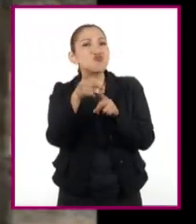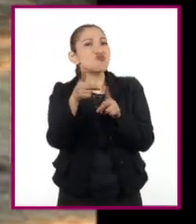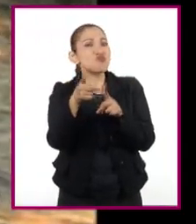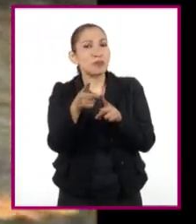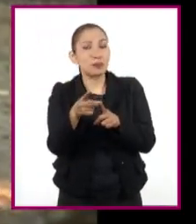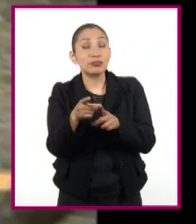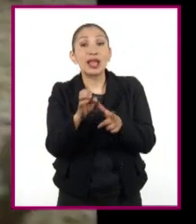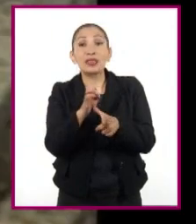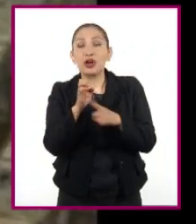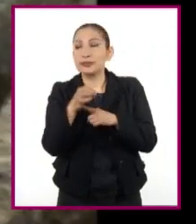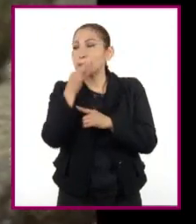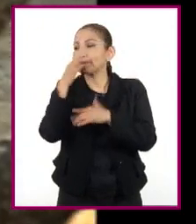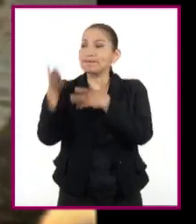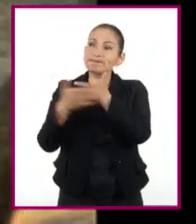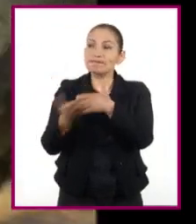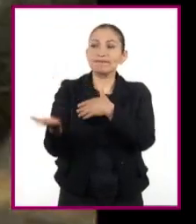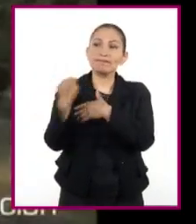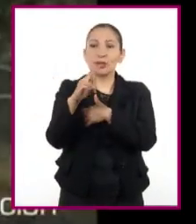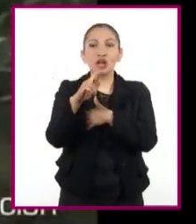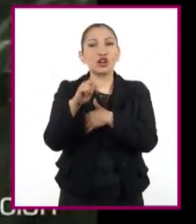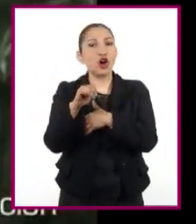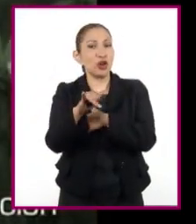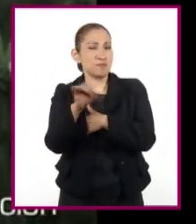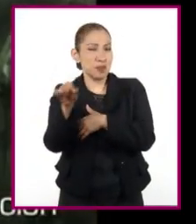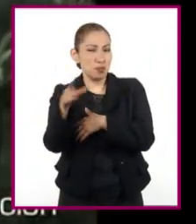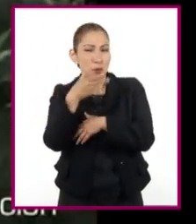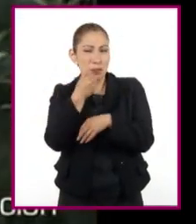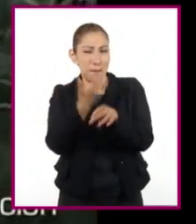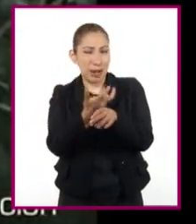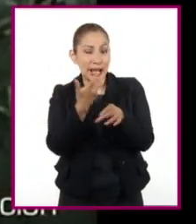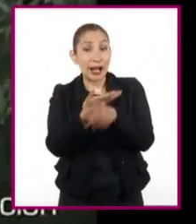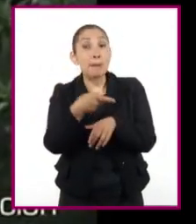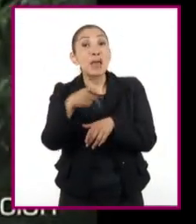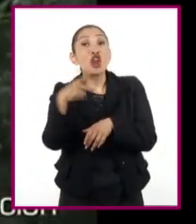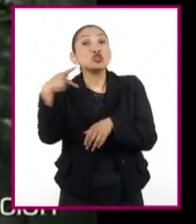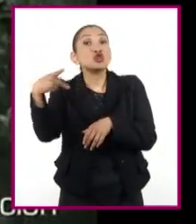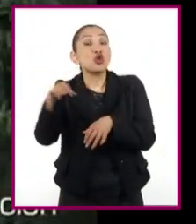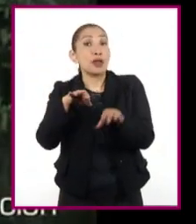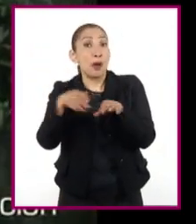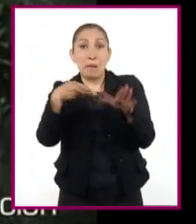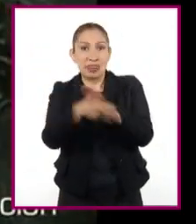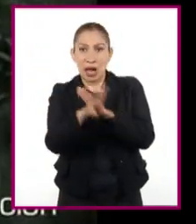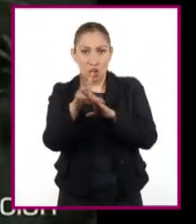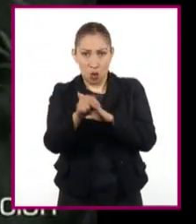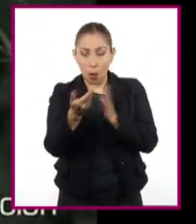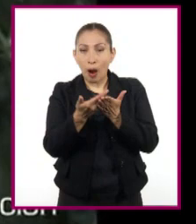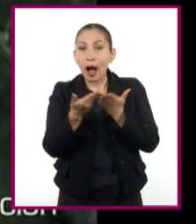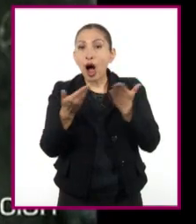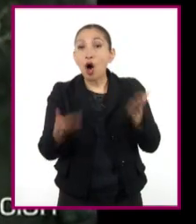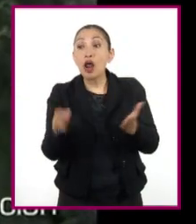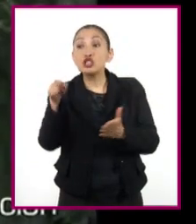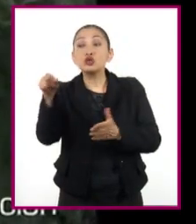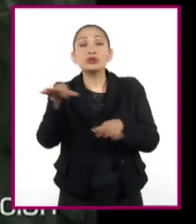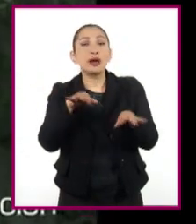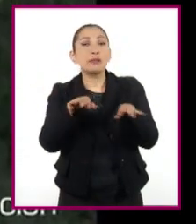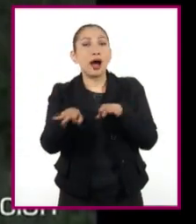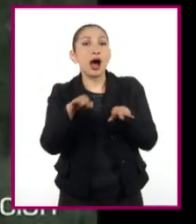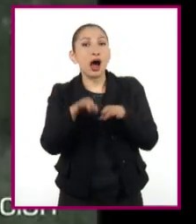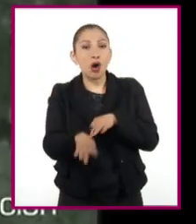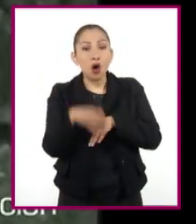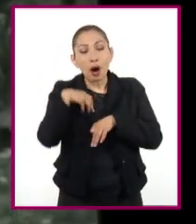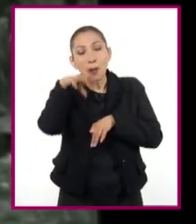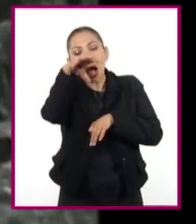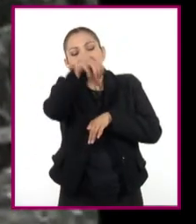encontrarlos. Así que llamaron otra vez a Roy T. McBride. Pero ahora su labor no era matarlos. Su nueva misión